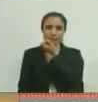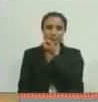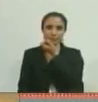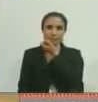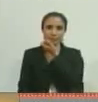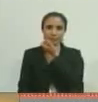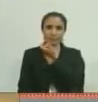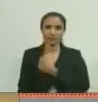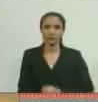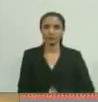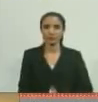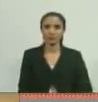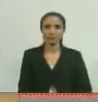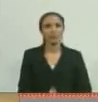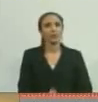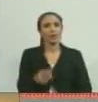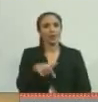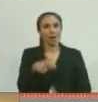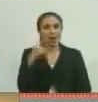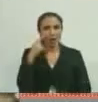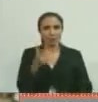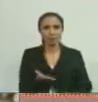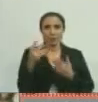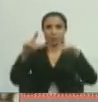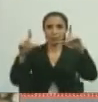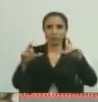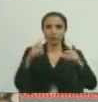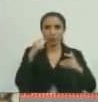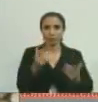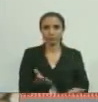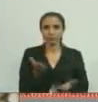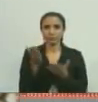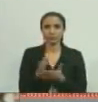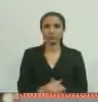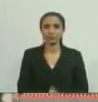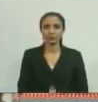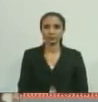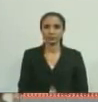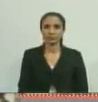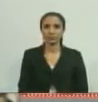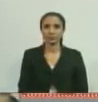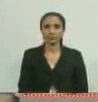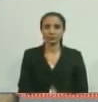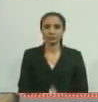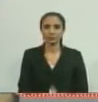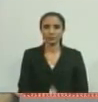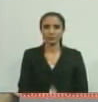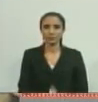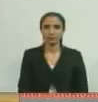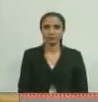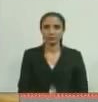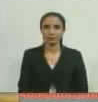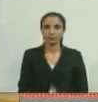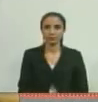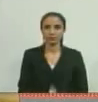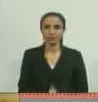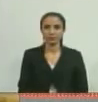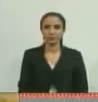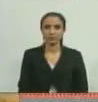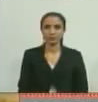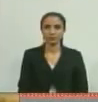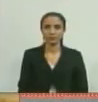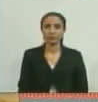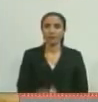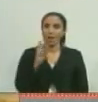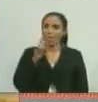El colombiano, un régimen sordo. Mira esta foto es un espectáculo. El que ve eso dice... Una pobre